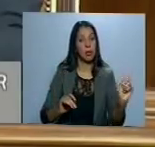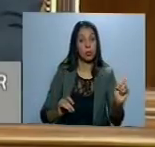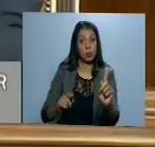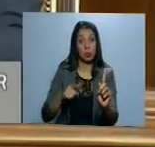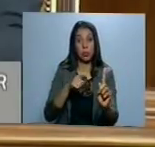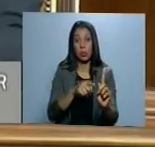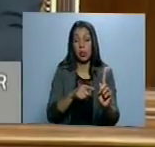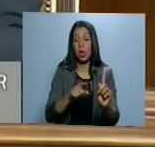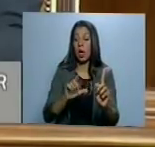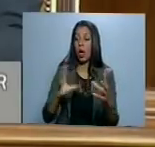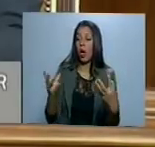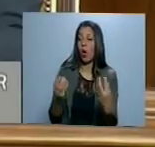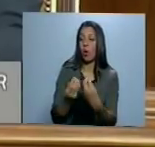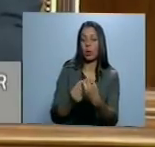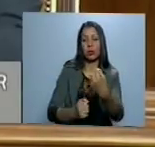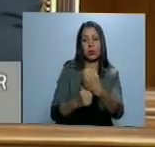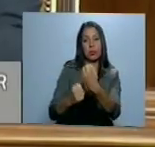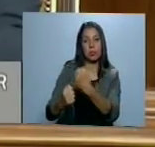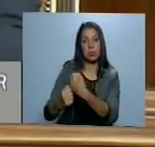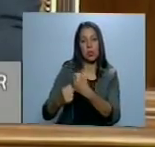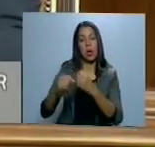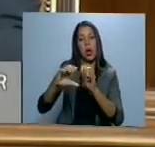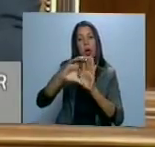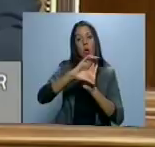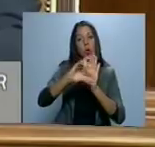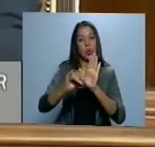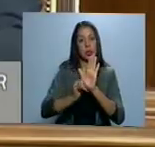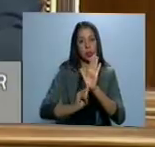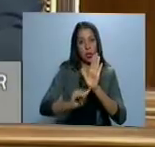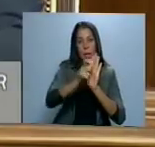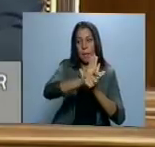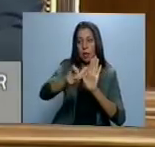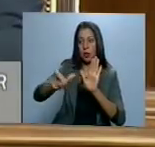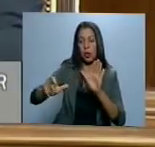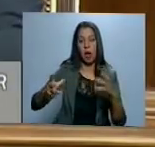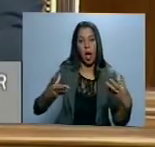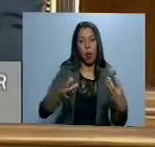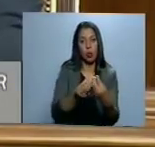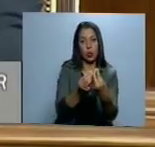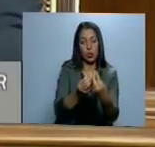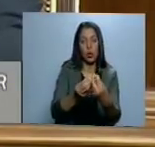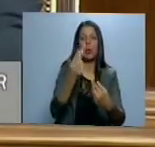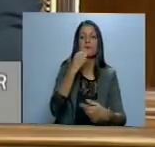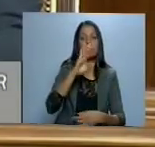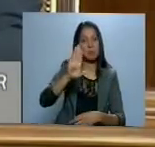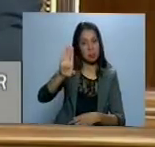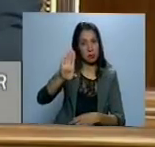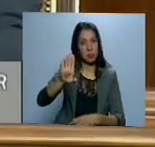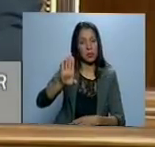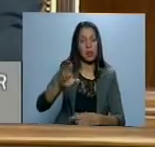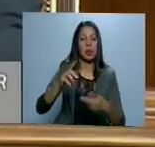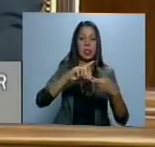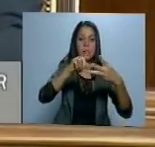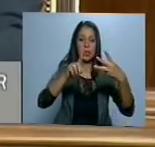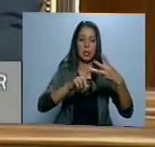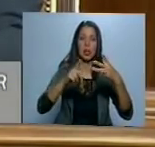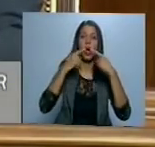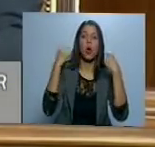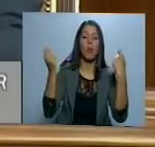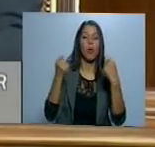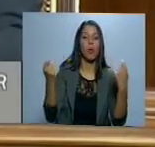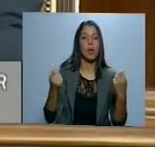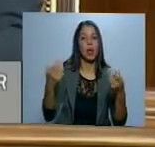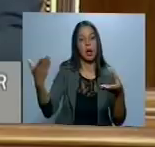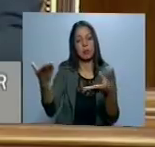las y los constituyentes del estado Zulia. Tercero, publíquese el presente decreto constituyente en